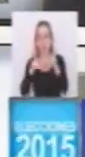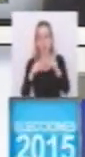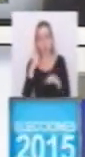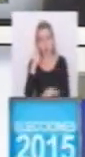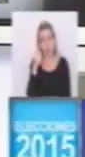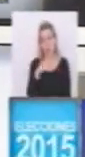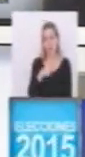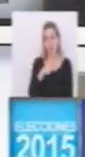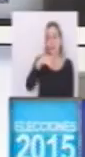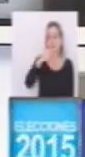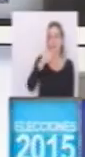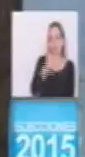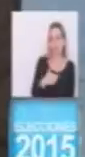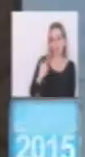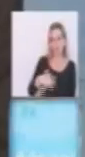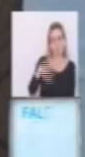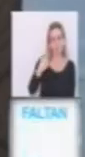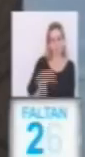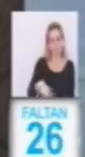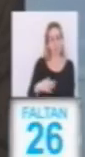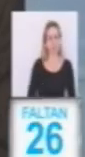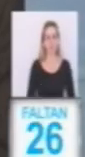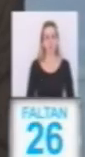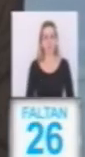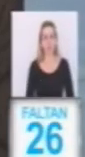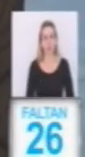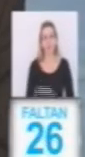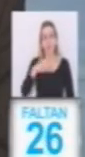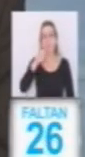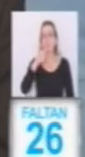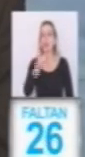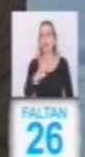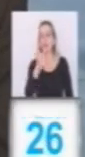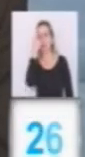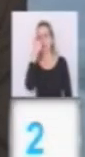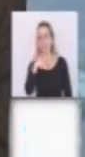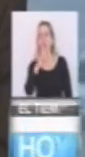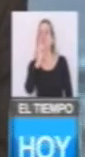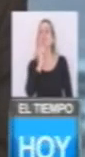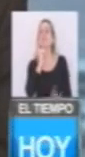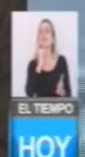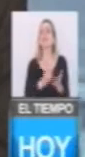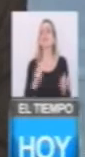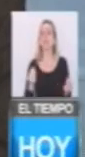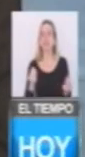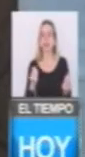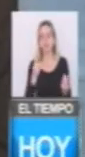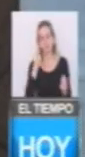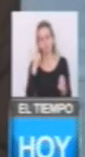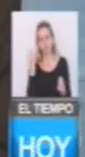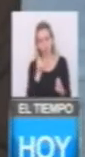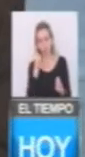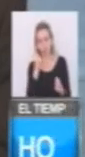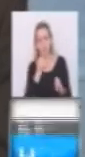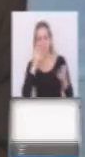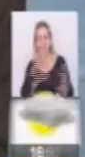Massa tiene que decidir. Puede ser muy buena la posición y puede llevarlo a un lugar importante o puede ser una